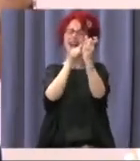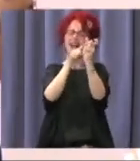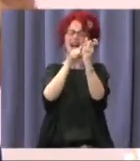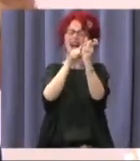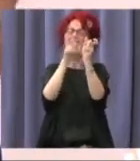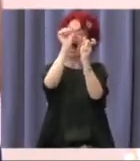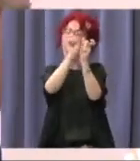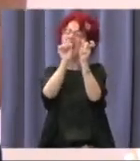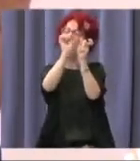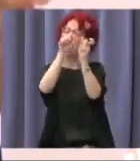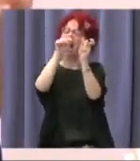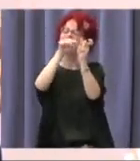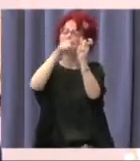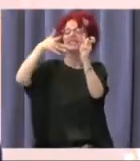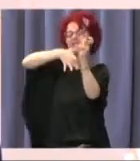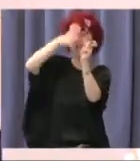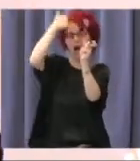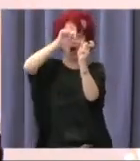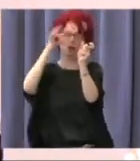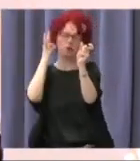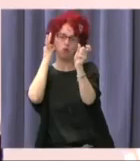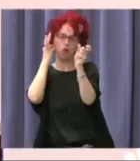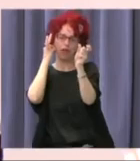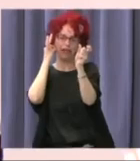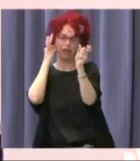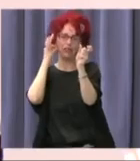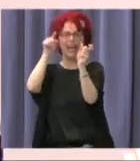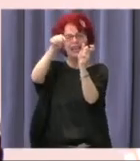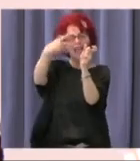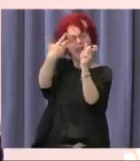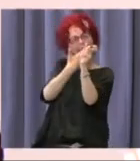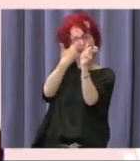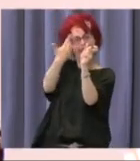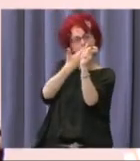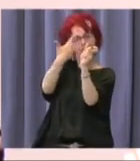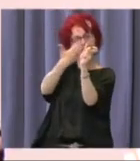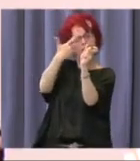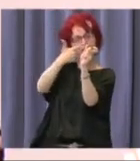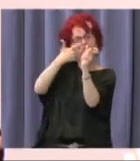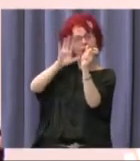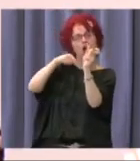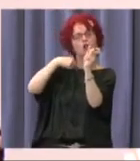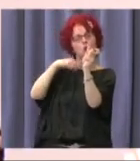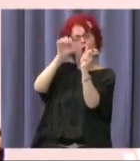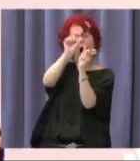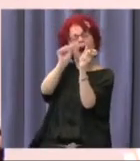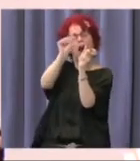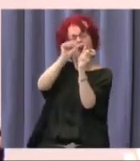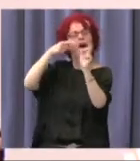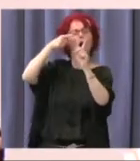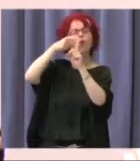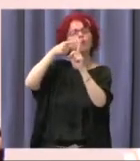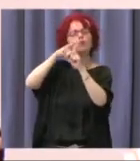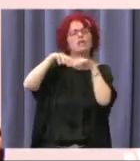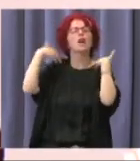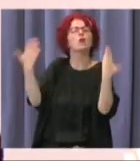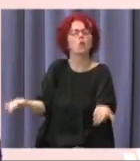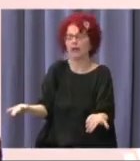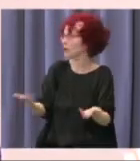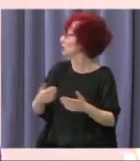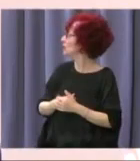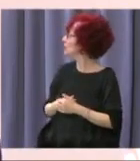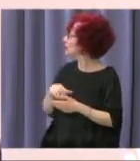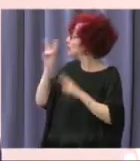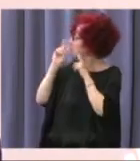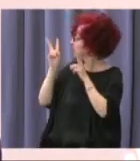espacio donde funciona muy bien. Yo veo esta marca y ya sé que hace ropa unisex. El anuncio este es buenísimo, no me digan que no. Es que es bueno, bueno, y no